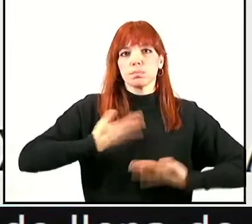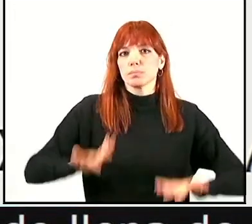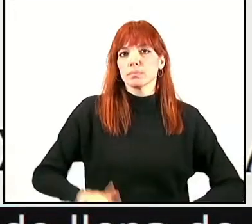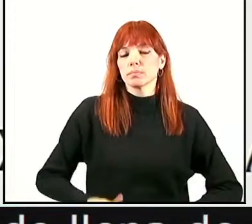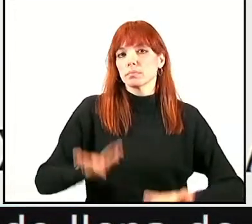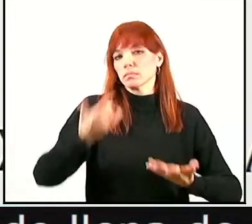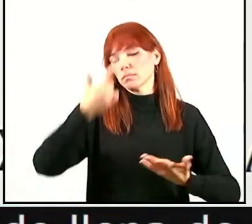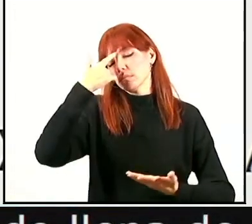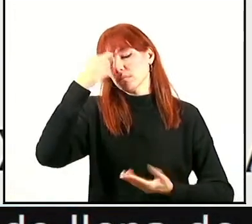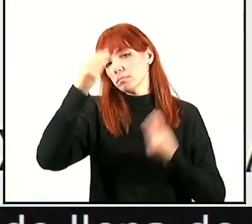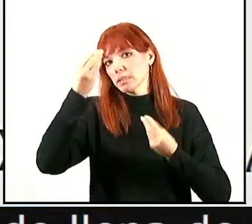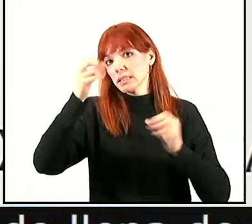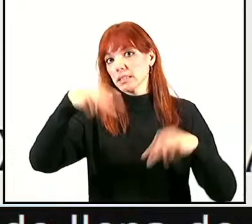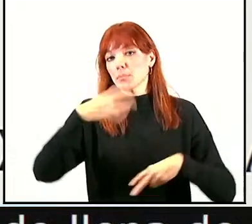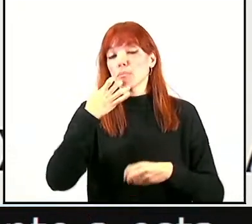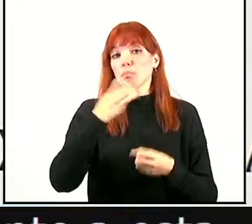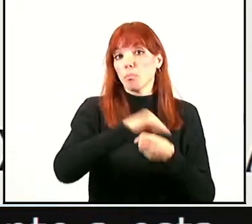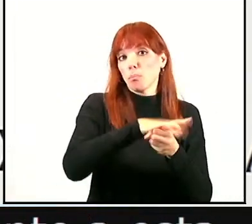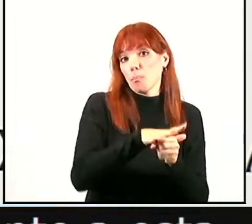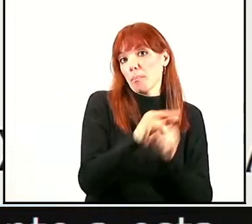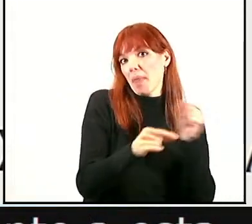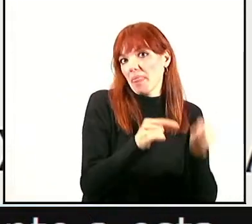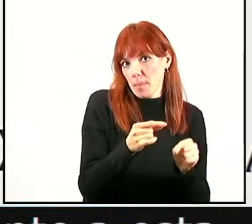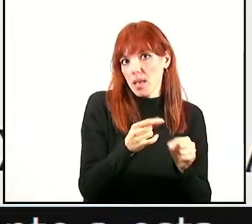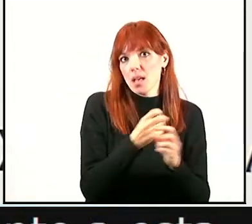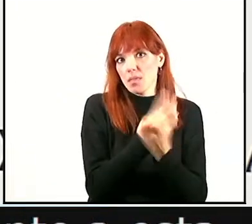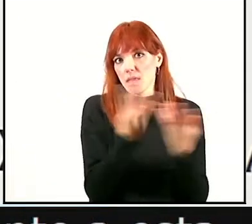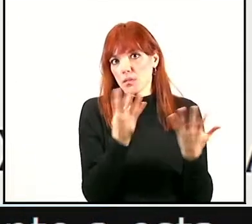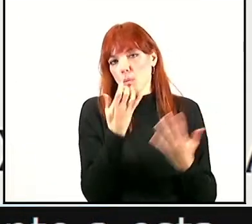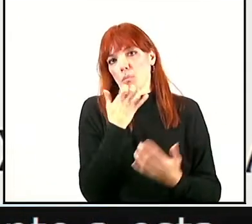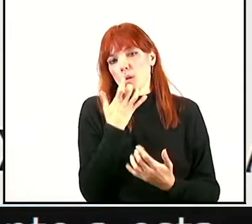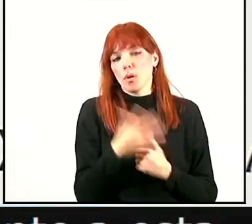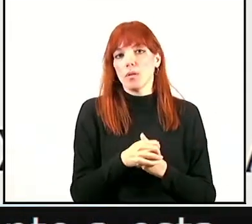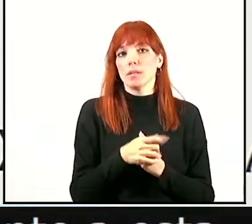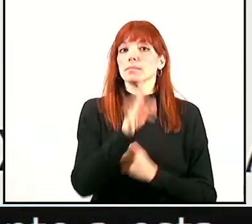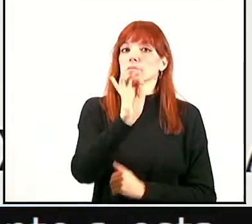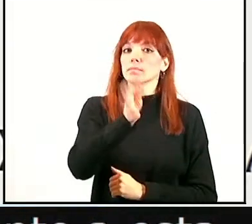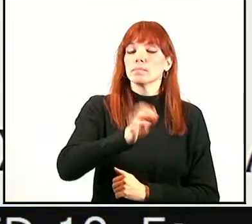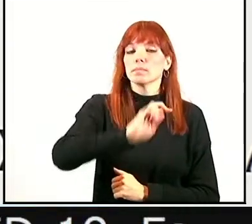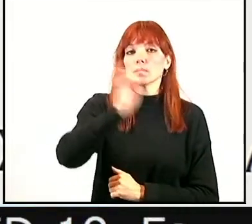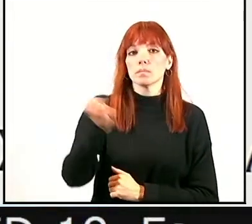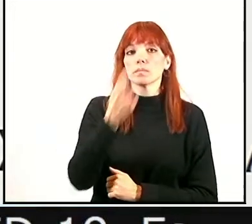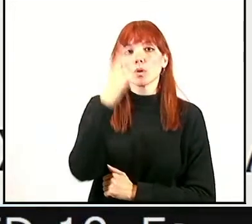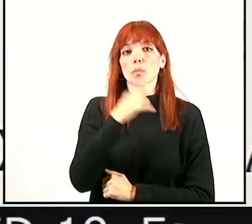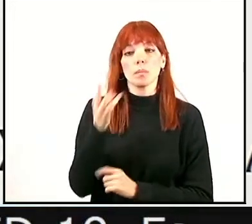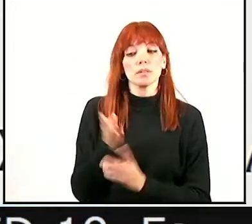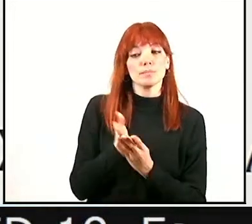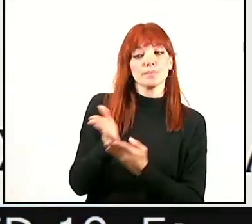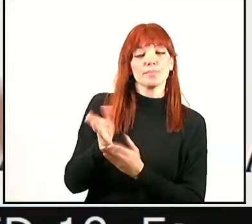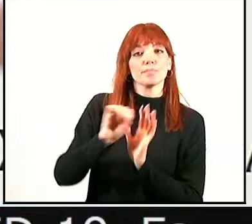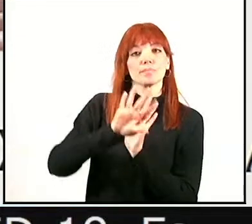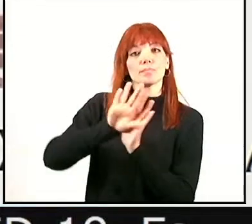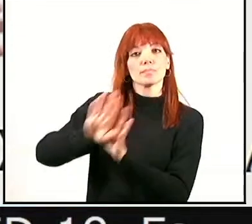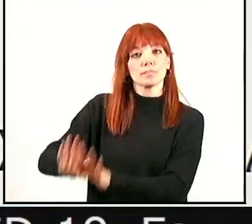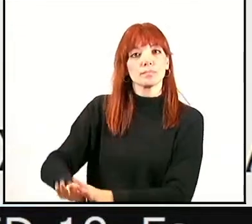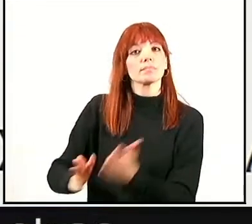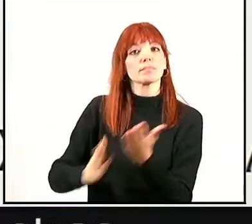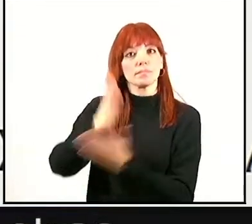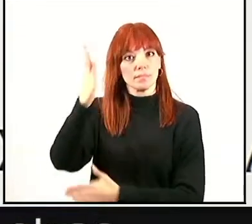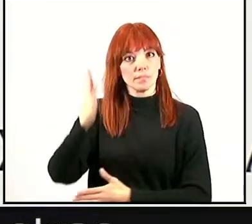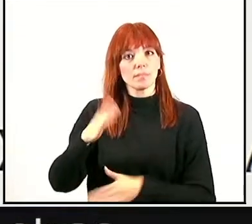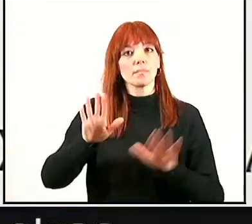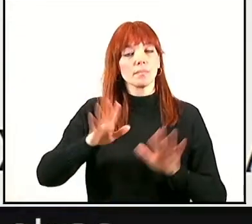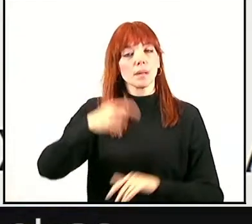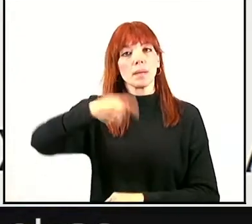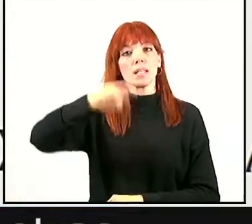sido la pandemia COVID-19, y es verdad que probablemente otros compromisos legislativos, otras acciones han quedado en el tintero, pero el presidente